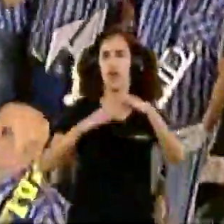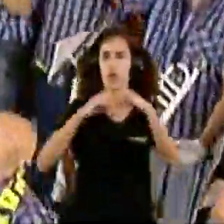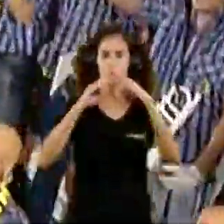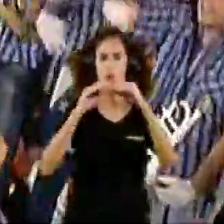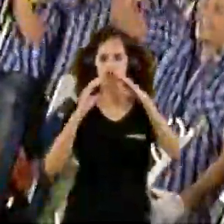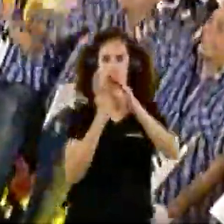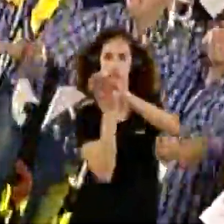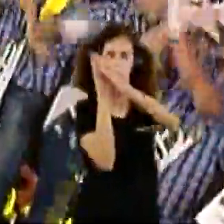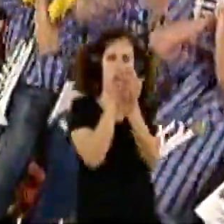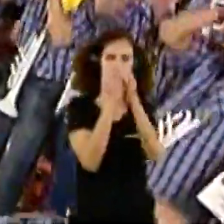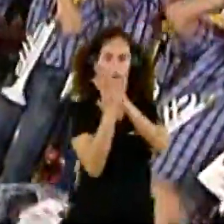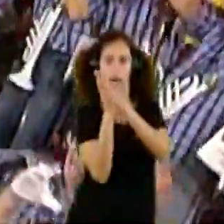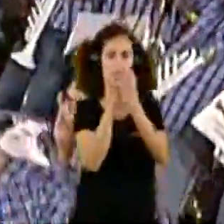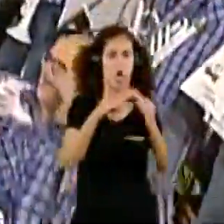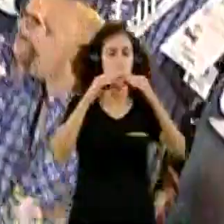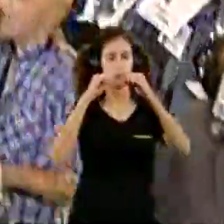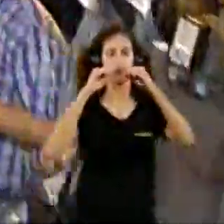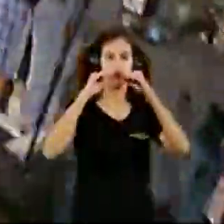de tortilla en la garriga.